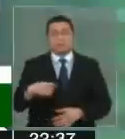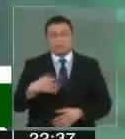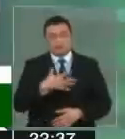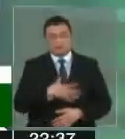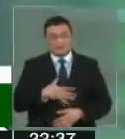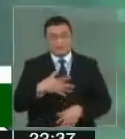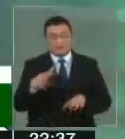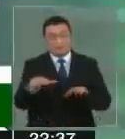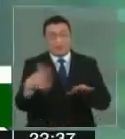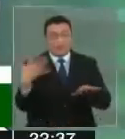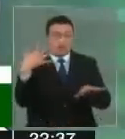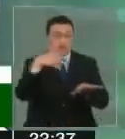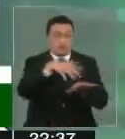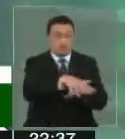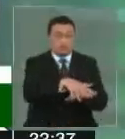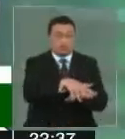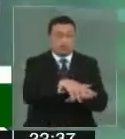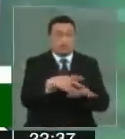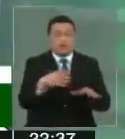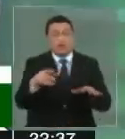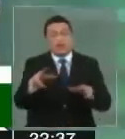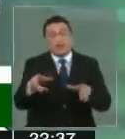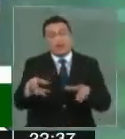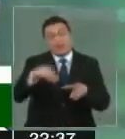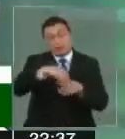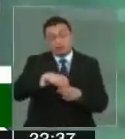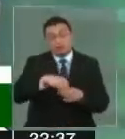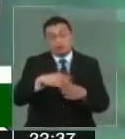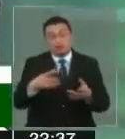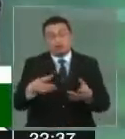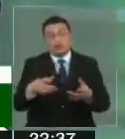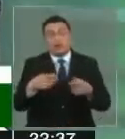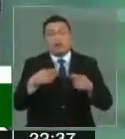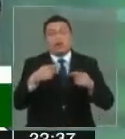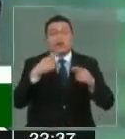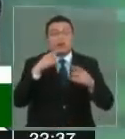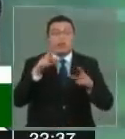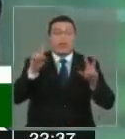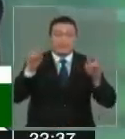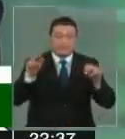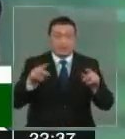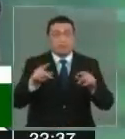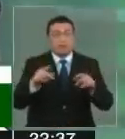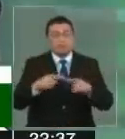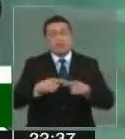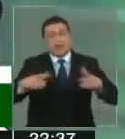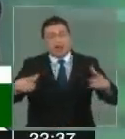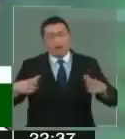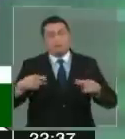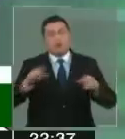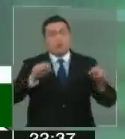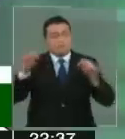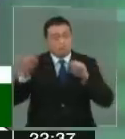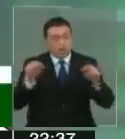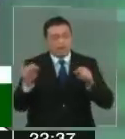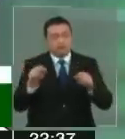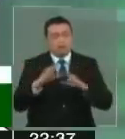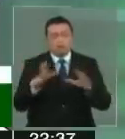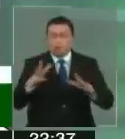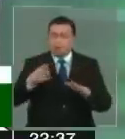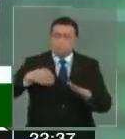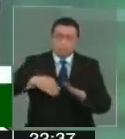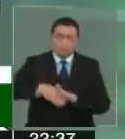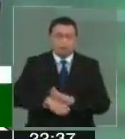que la inclusión es un tema amplio. Es un tema político, profundamente